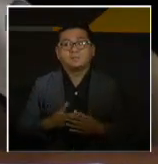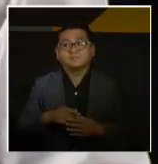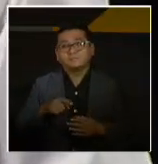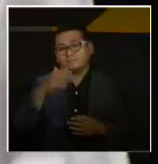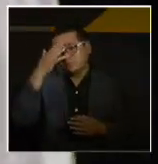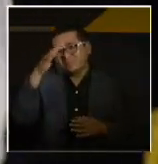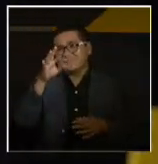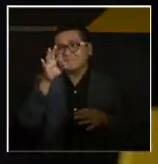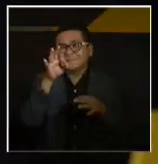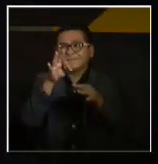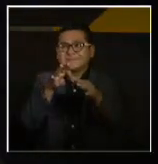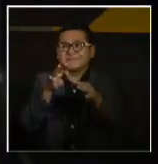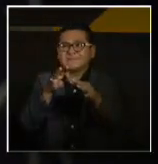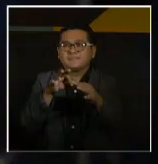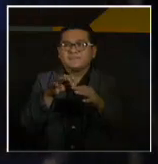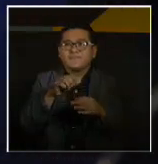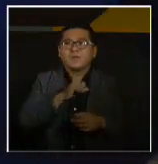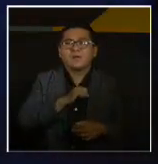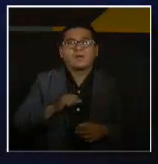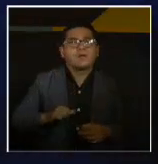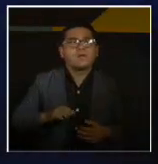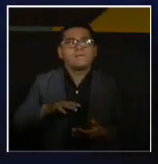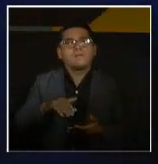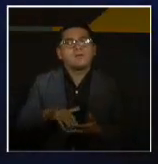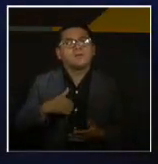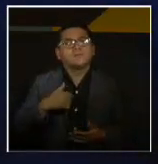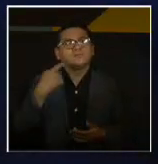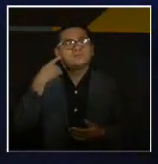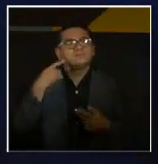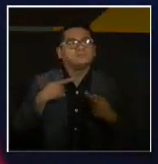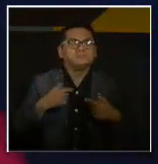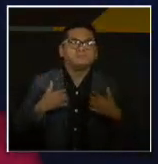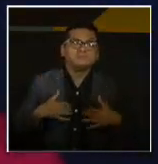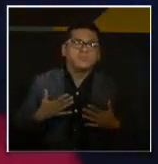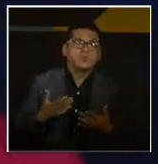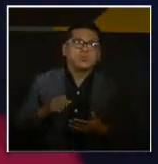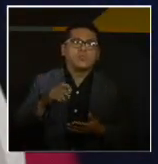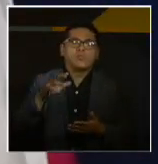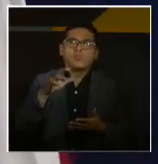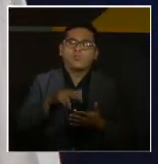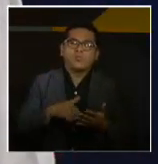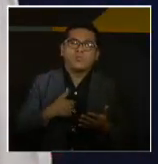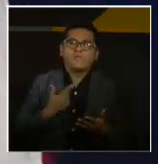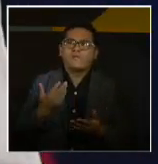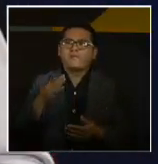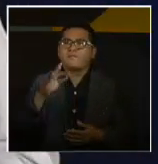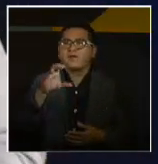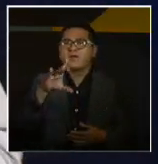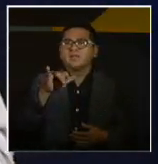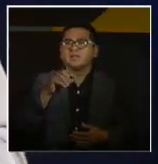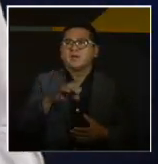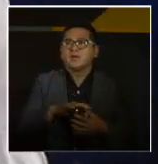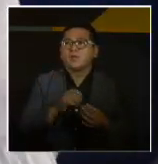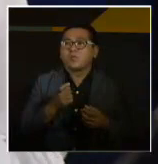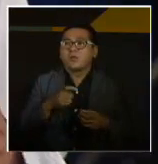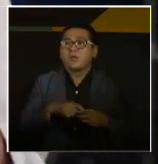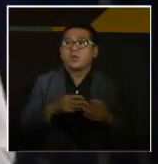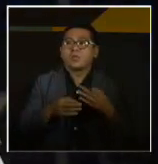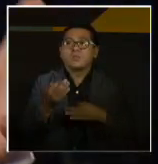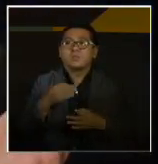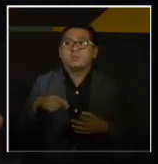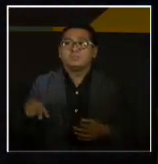sabes perfectamente que desde el Ayuntamiento de Mérida escuchamos a la gente, firmamos un convenio con FEYAC, de la cual tú has sido parte,